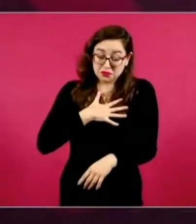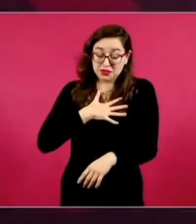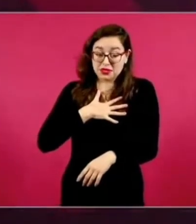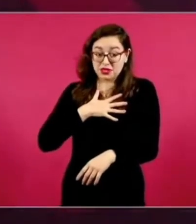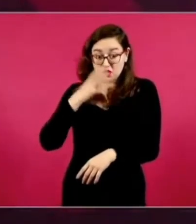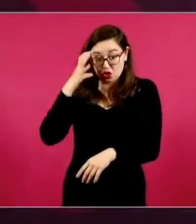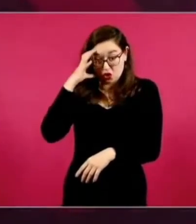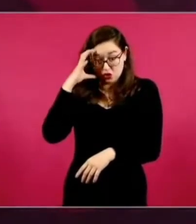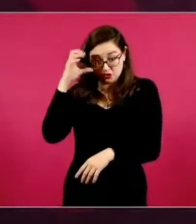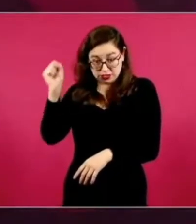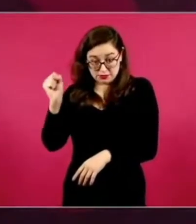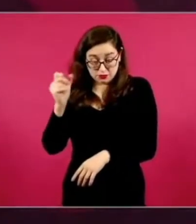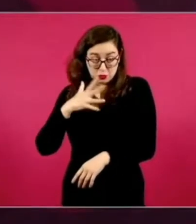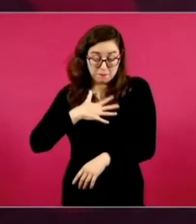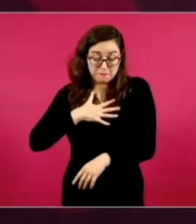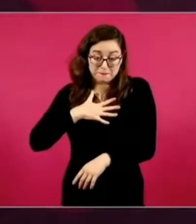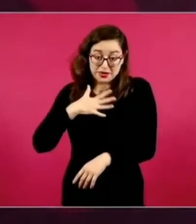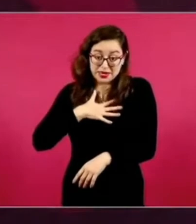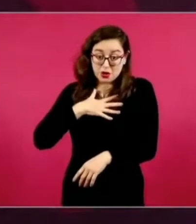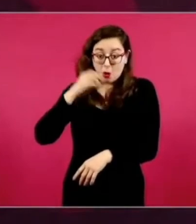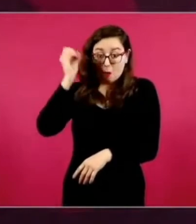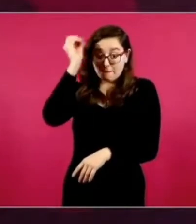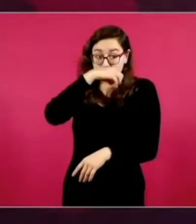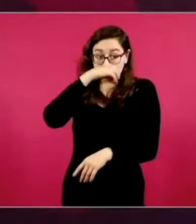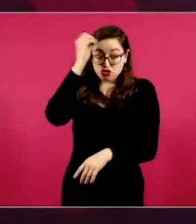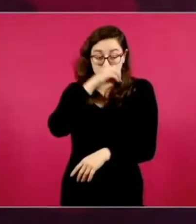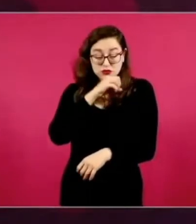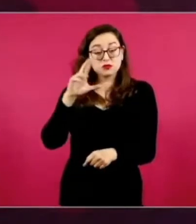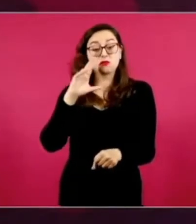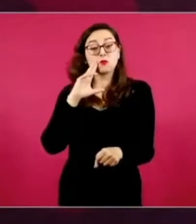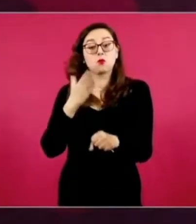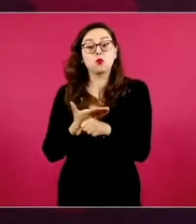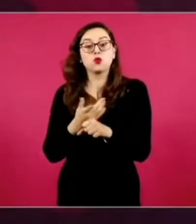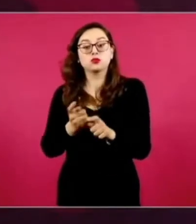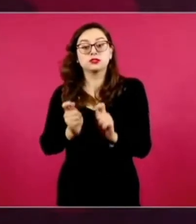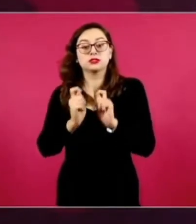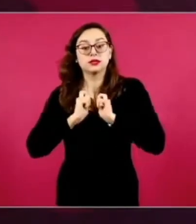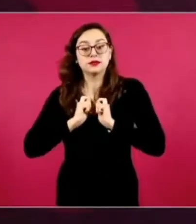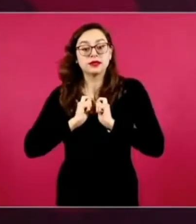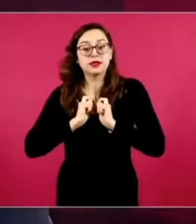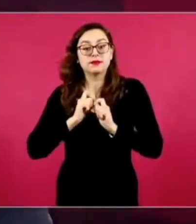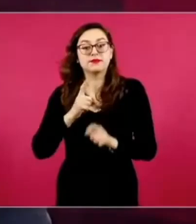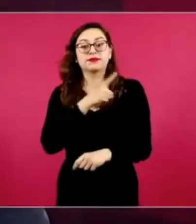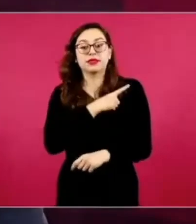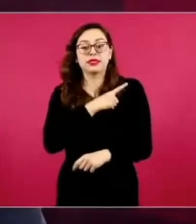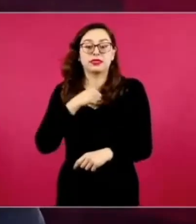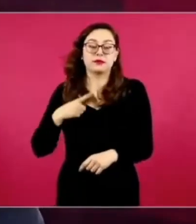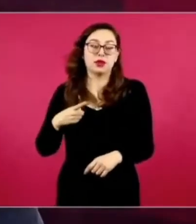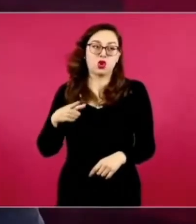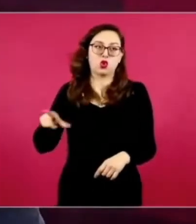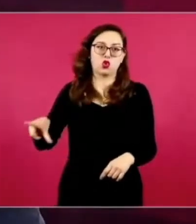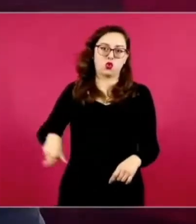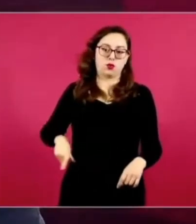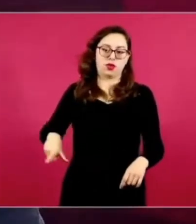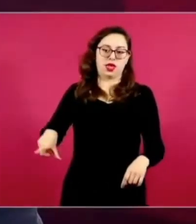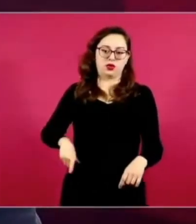mi perspectiva es que no haya Estado autoritario,